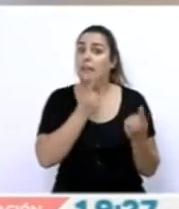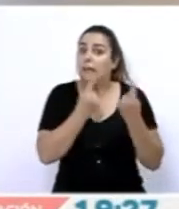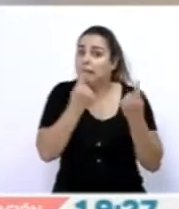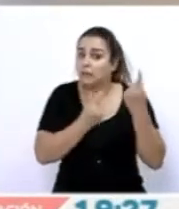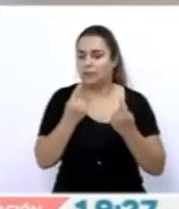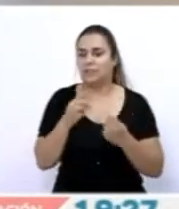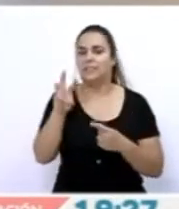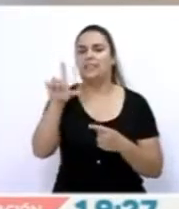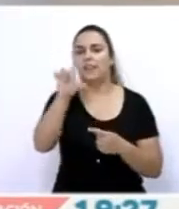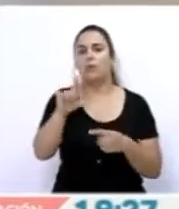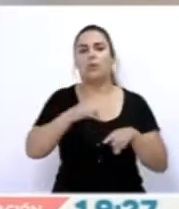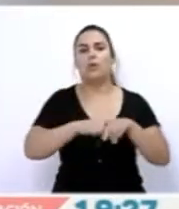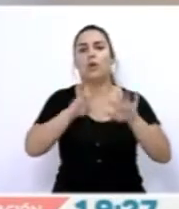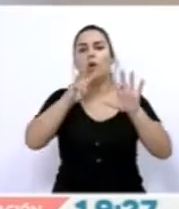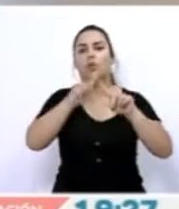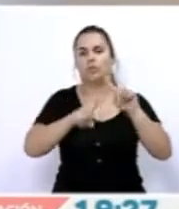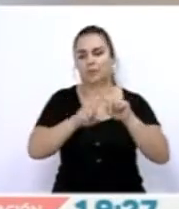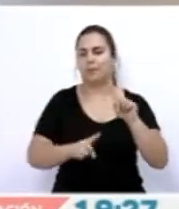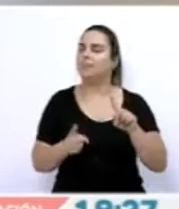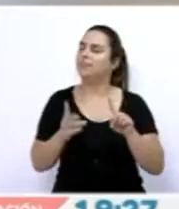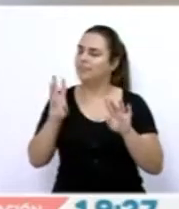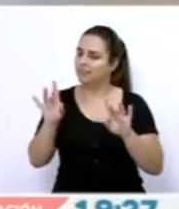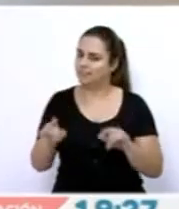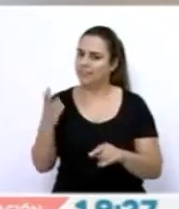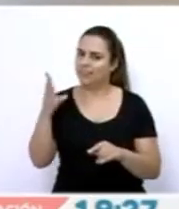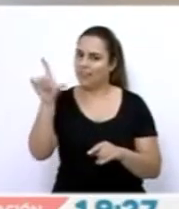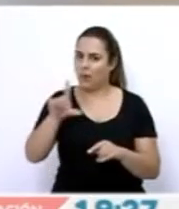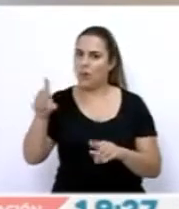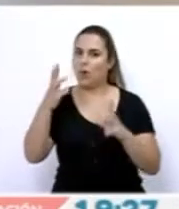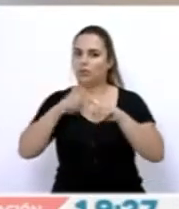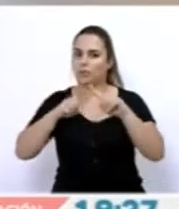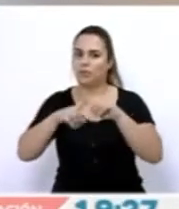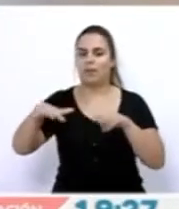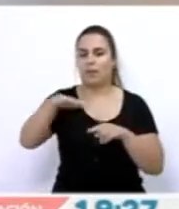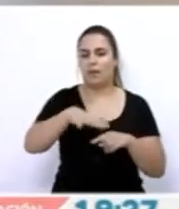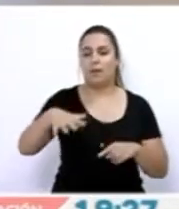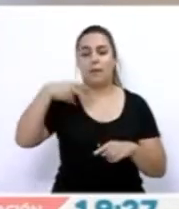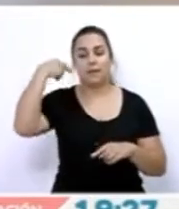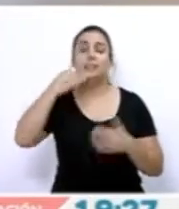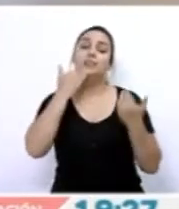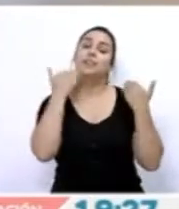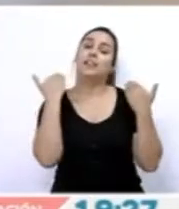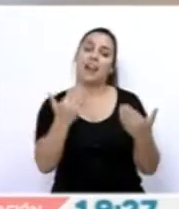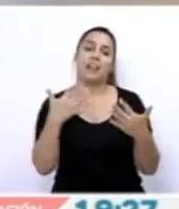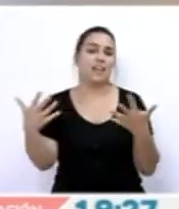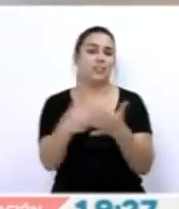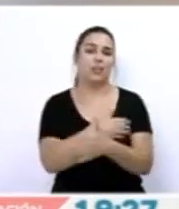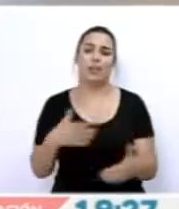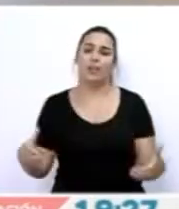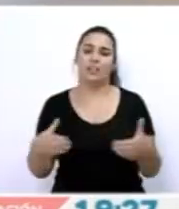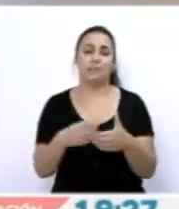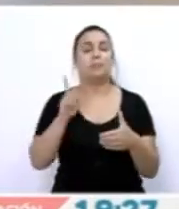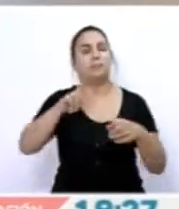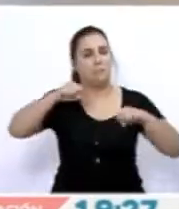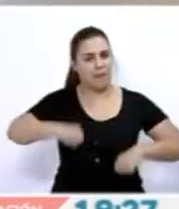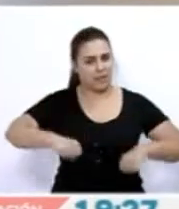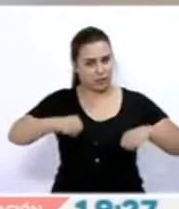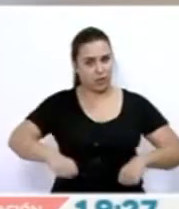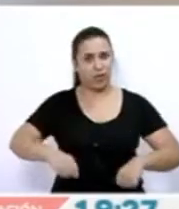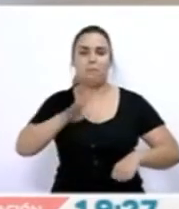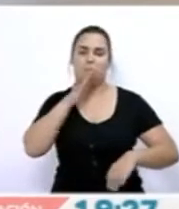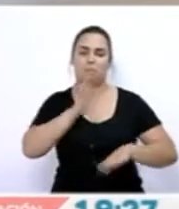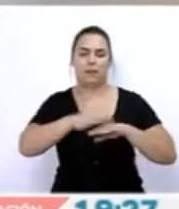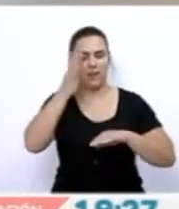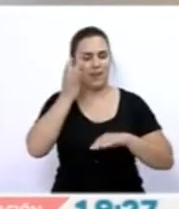de julio a las 8 y media. Ahí está, 3 de julio, 8 y media de la tarde, en el Balneario del Valle del Jerte. Te voy a dar las gracias en nombre de todos nuestros mayores, porque va para ellos esa